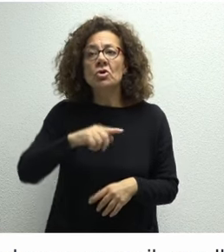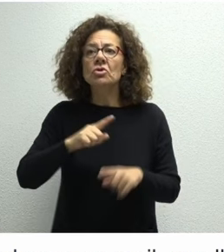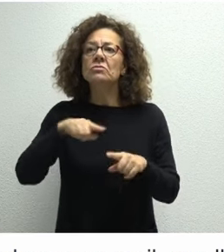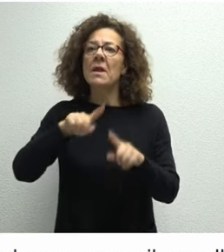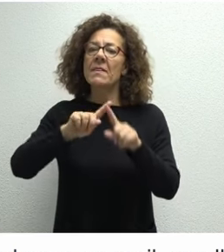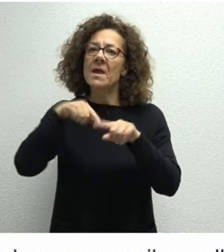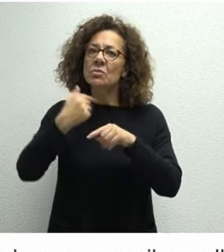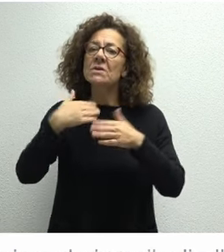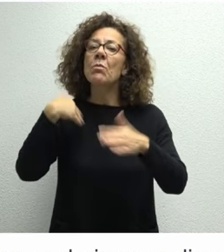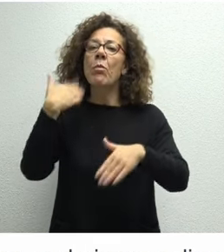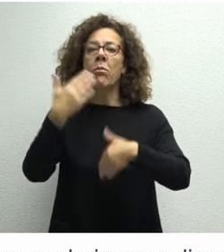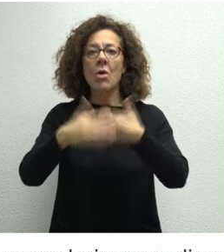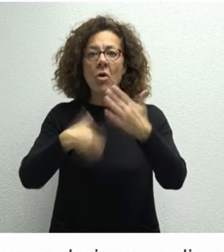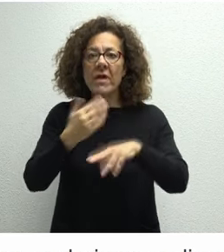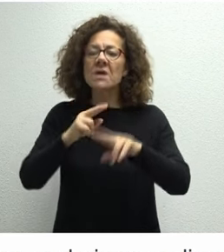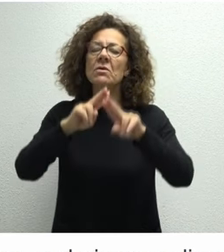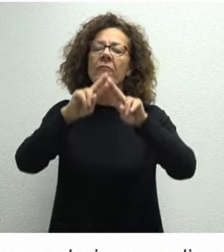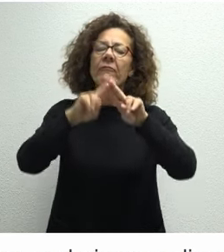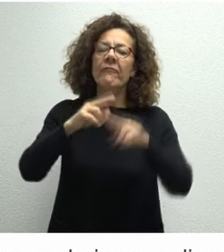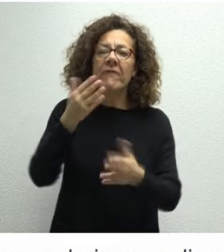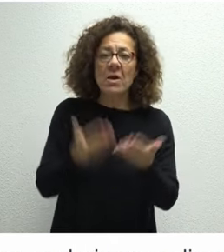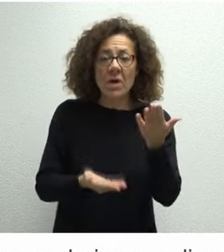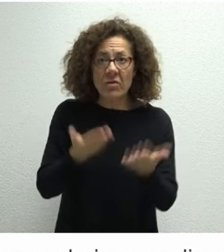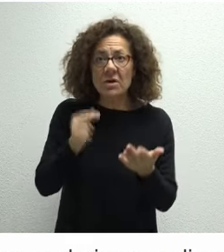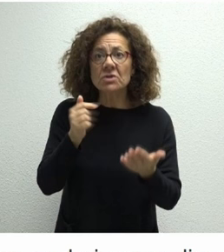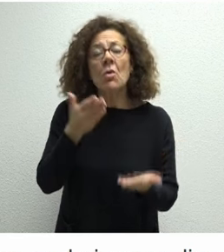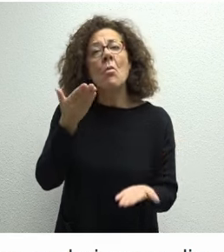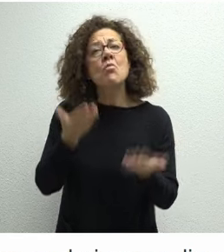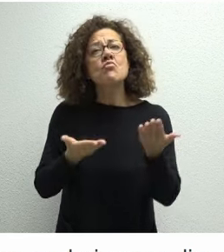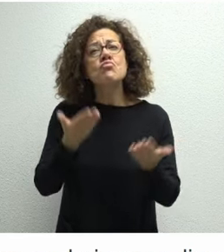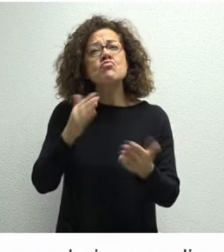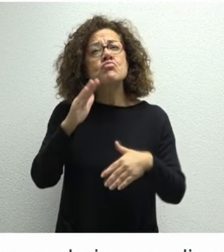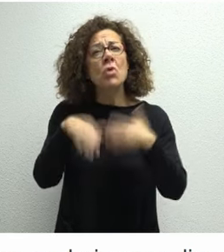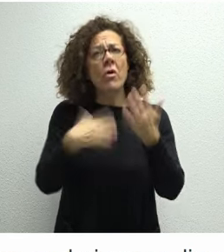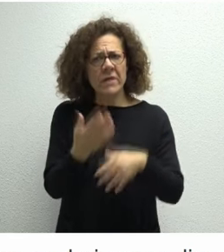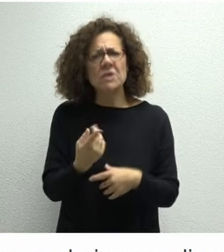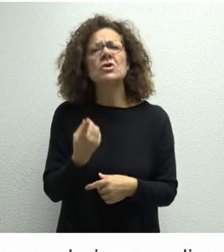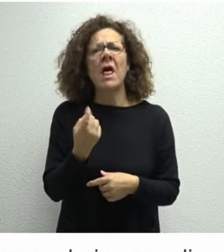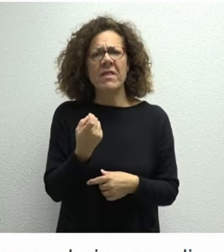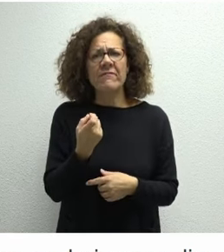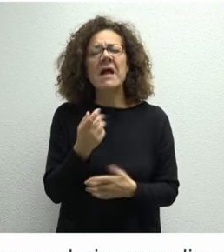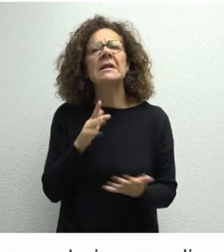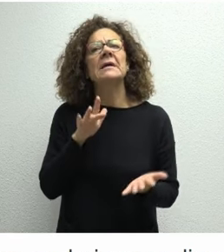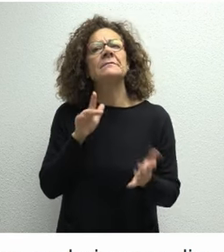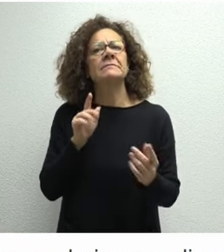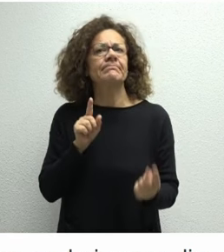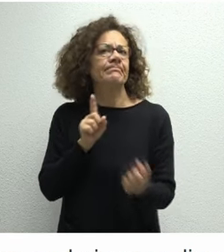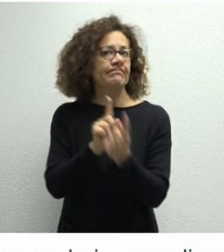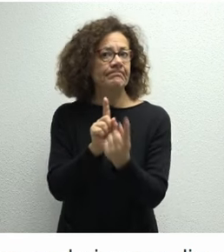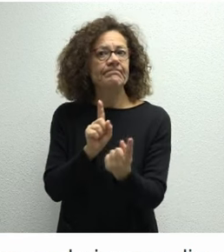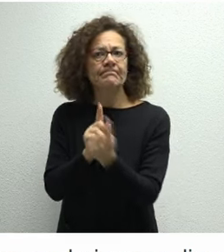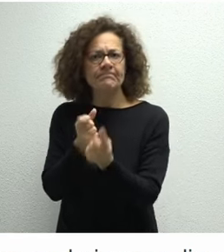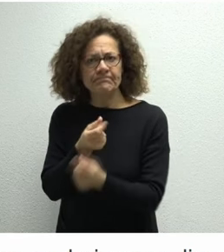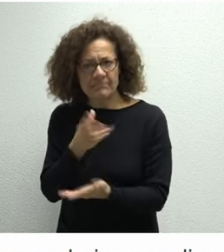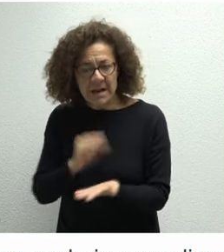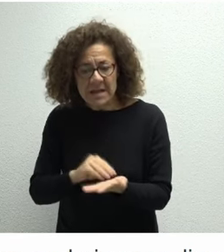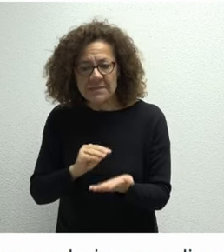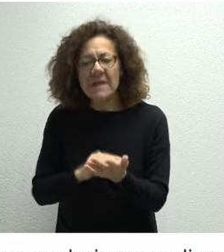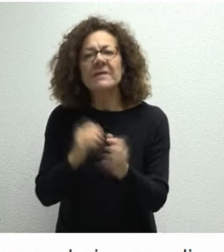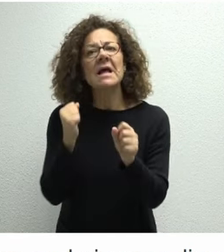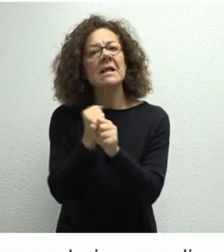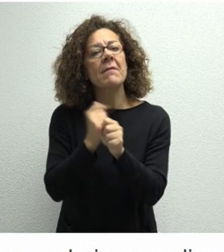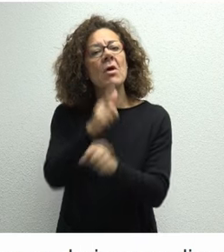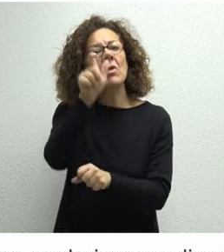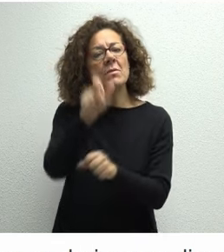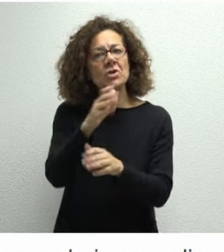hacer todo el proceso de de valoración que son procesos que la la verdad requieren varias sesiones eh trabajo con la persona con